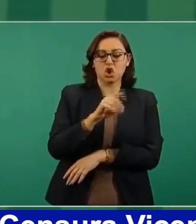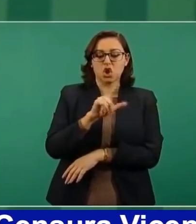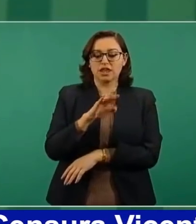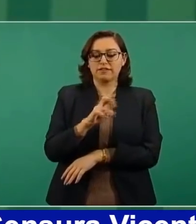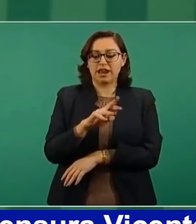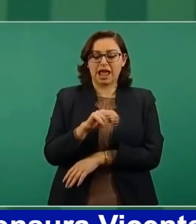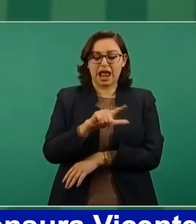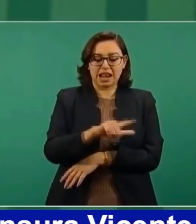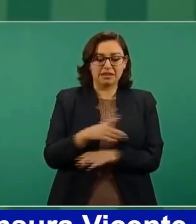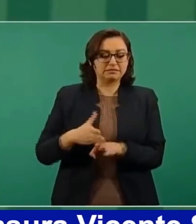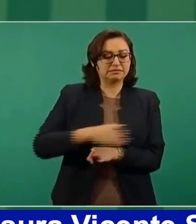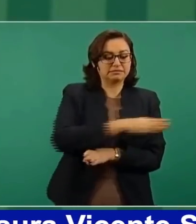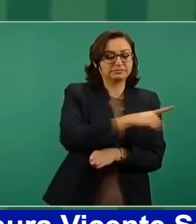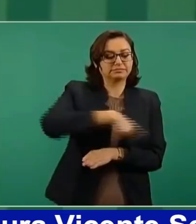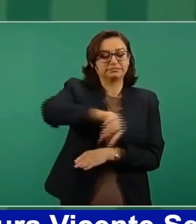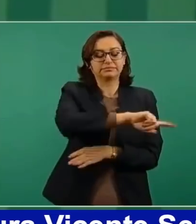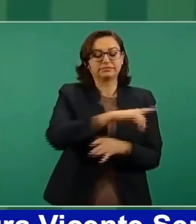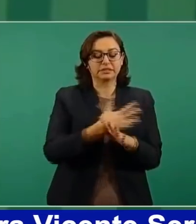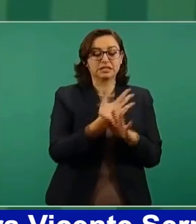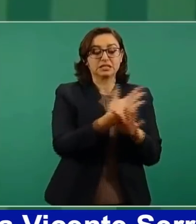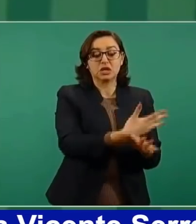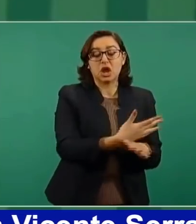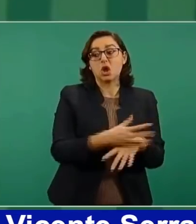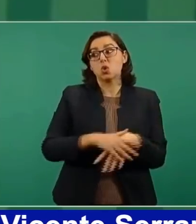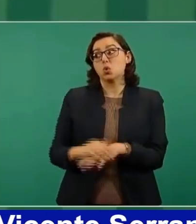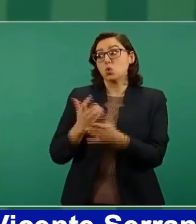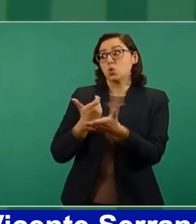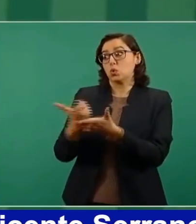aumentaba el salario había inflación,